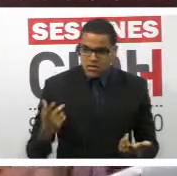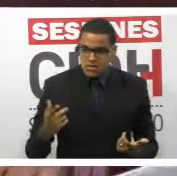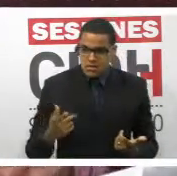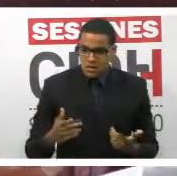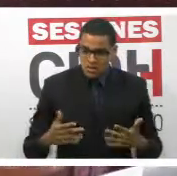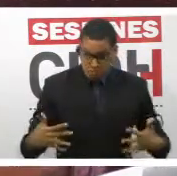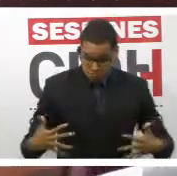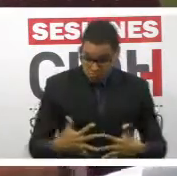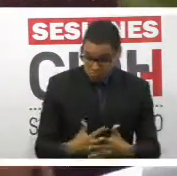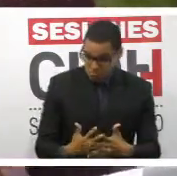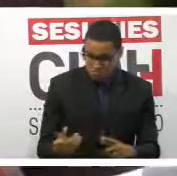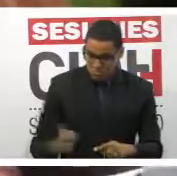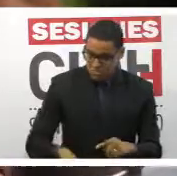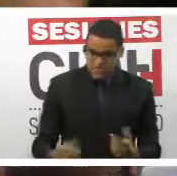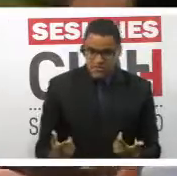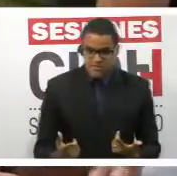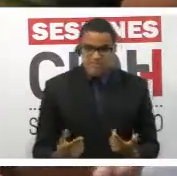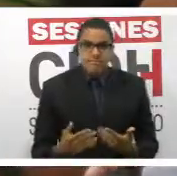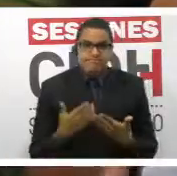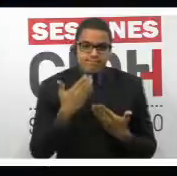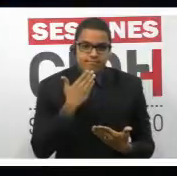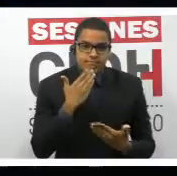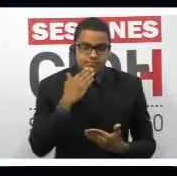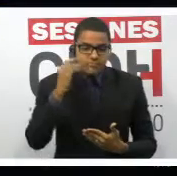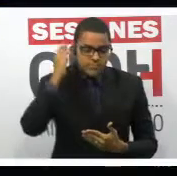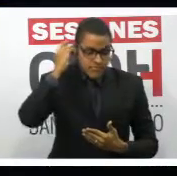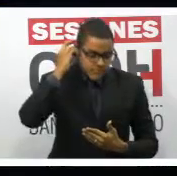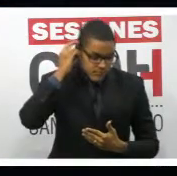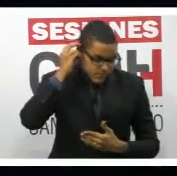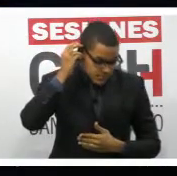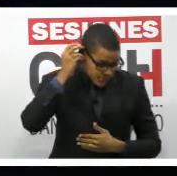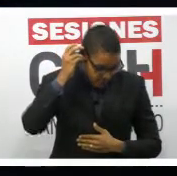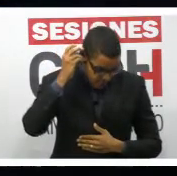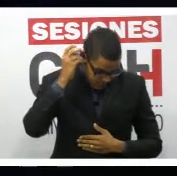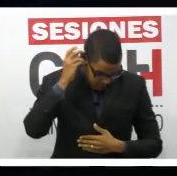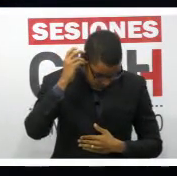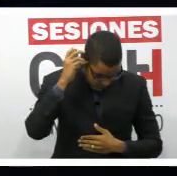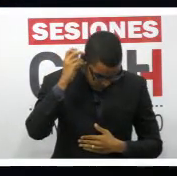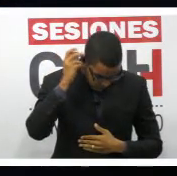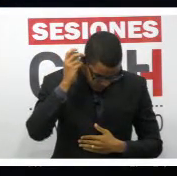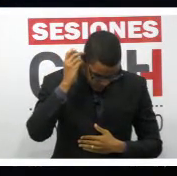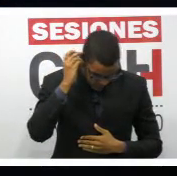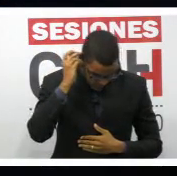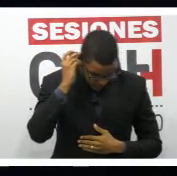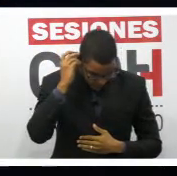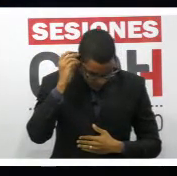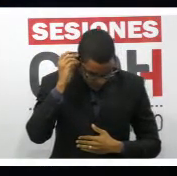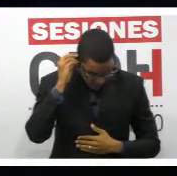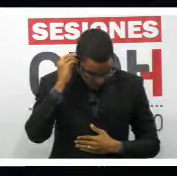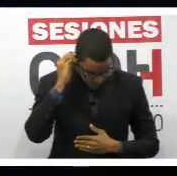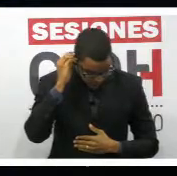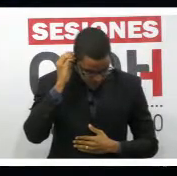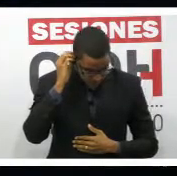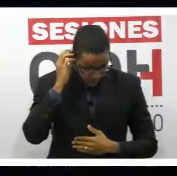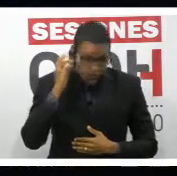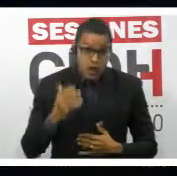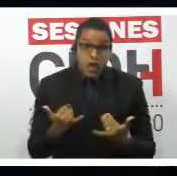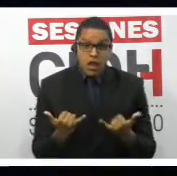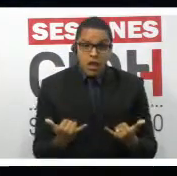muchas gracias gracias los cuatro temas que visibilizar hemos en esta audiencia